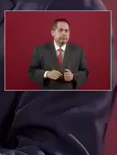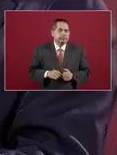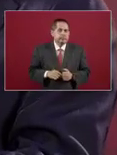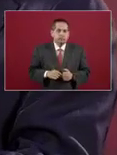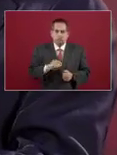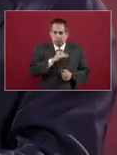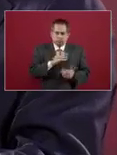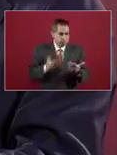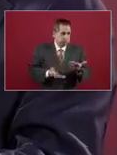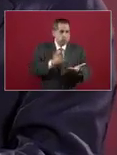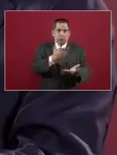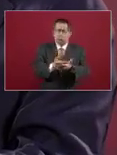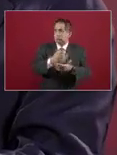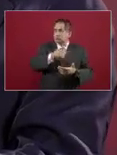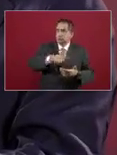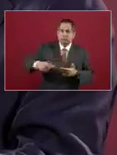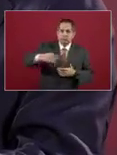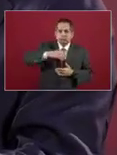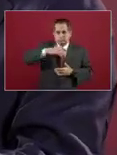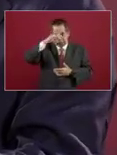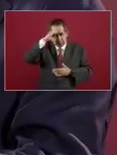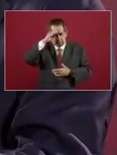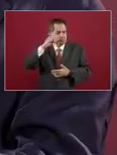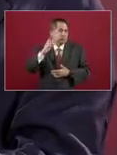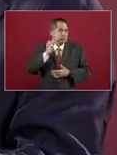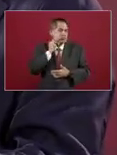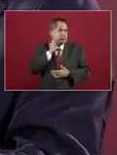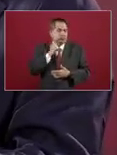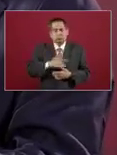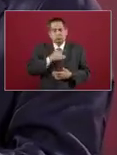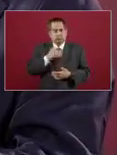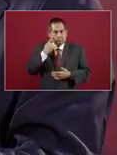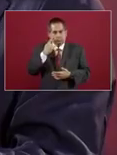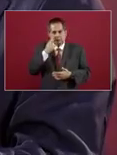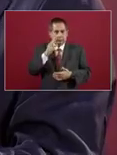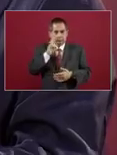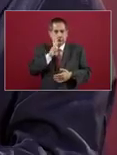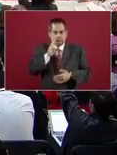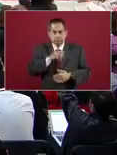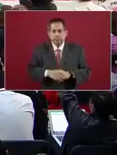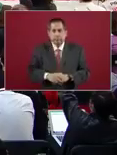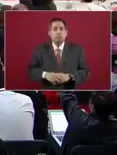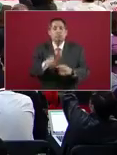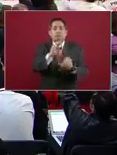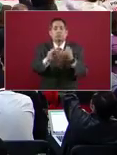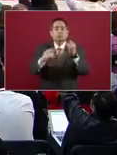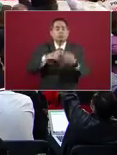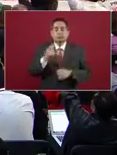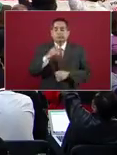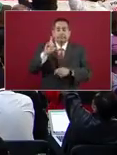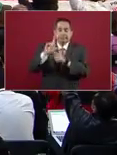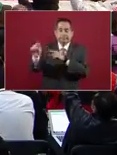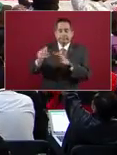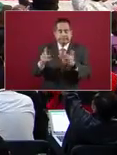se ponga a consideración de los legisladores. Una más, porque me tengo que ir.